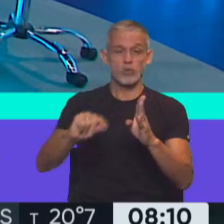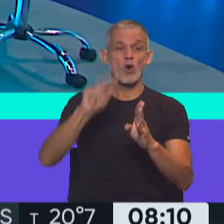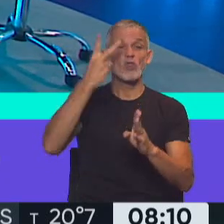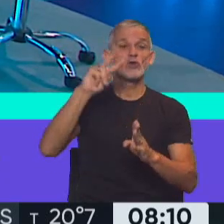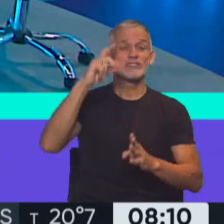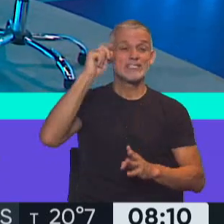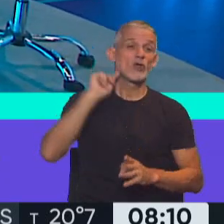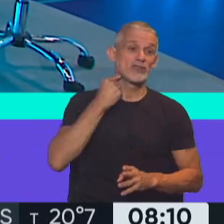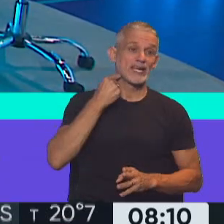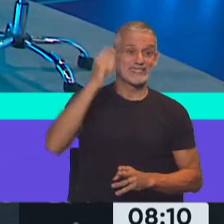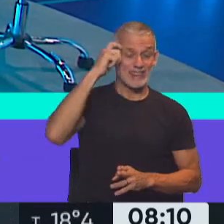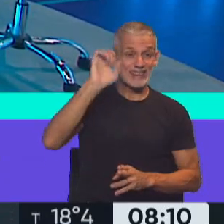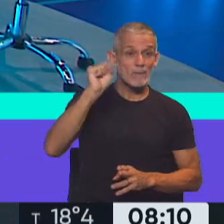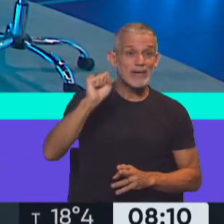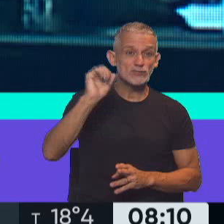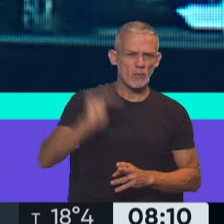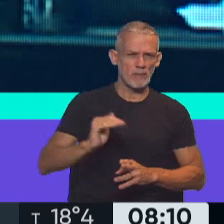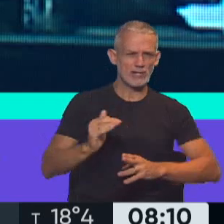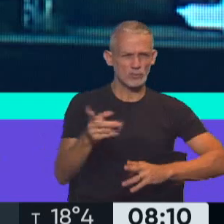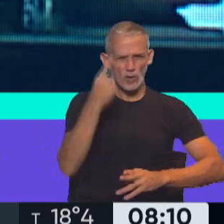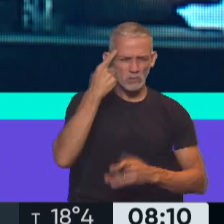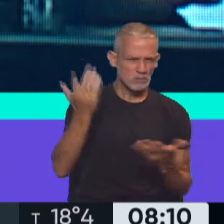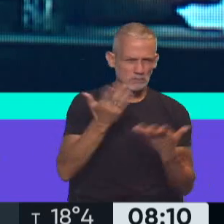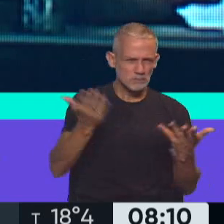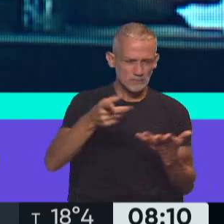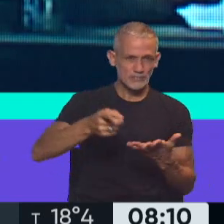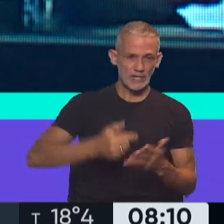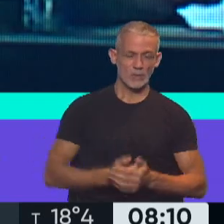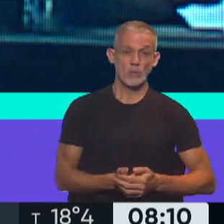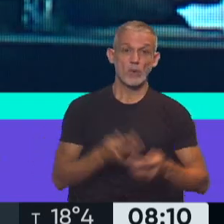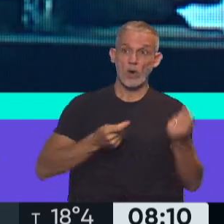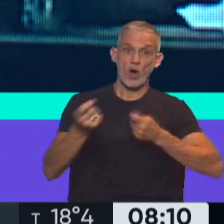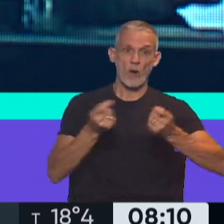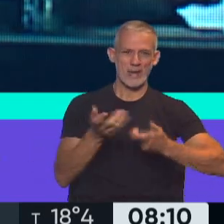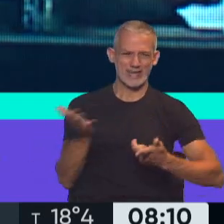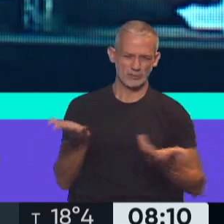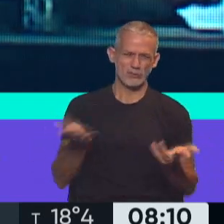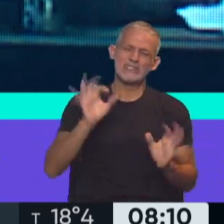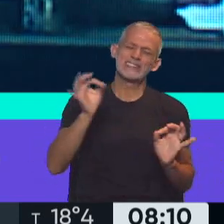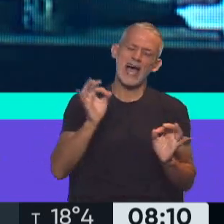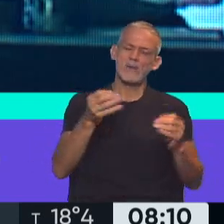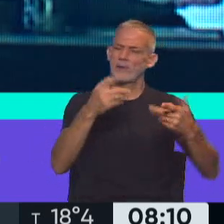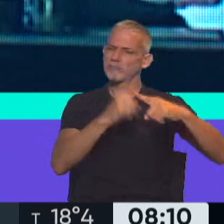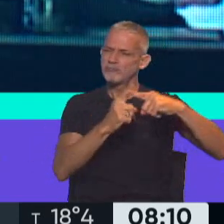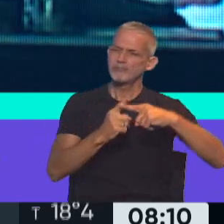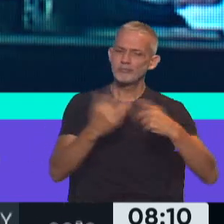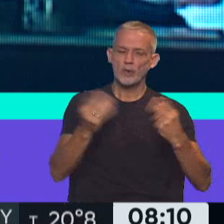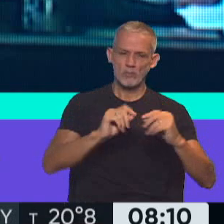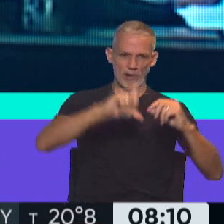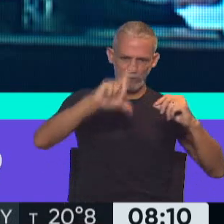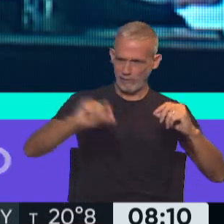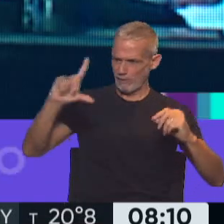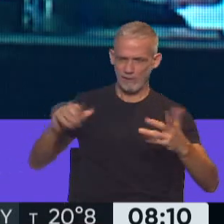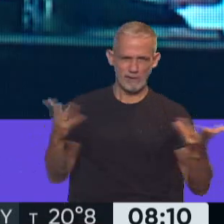bajó 10 pesos menos. ¿Cómo es vos, como un hombre, digamos, de comercio, pero también de negocio y también de números, estos vaivenes